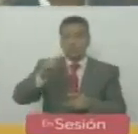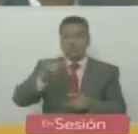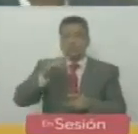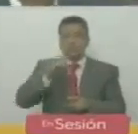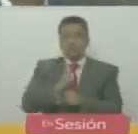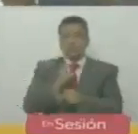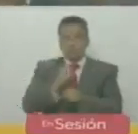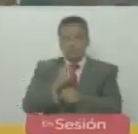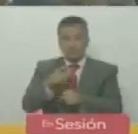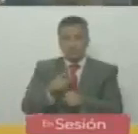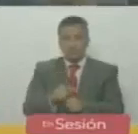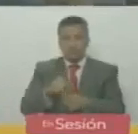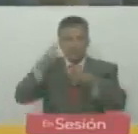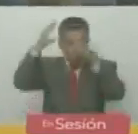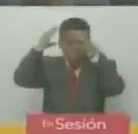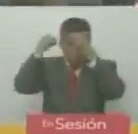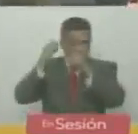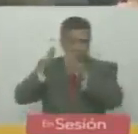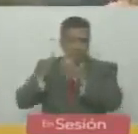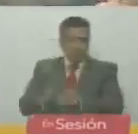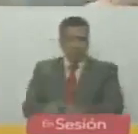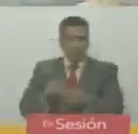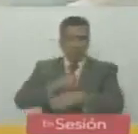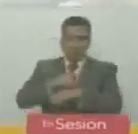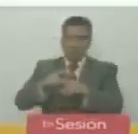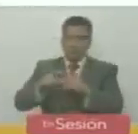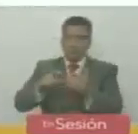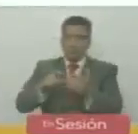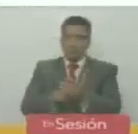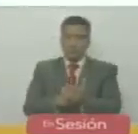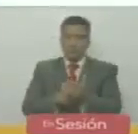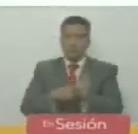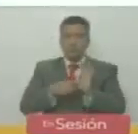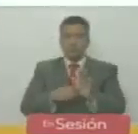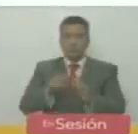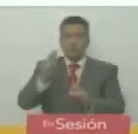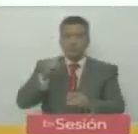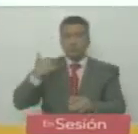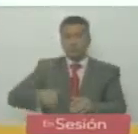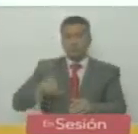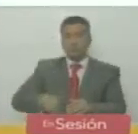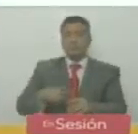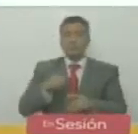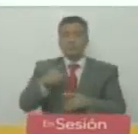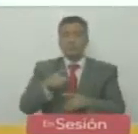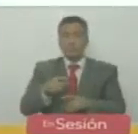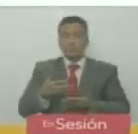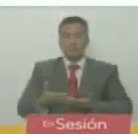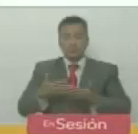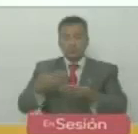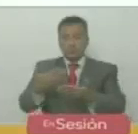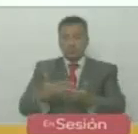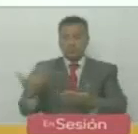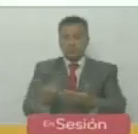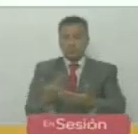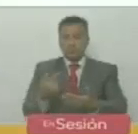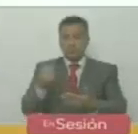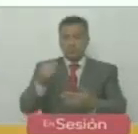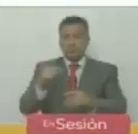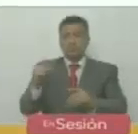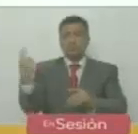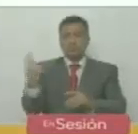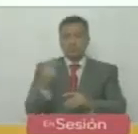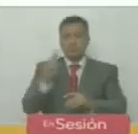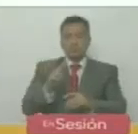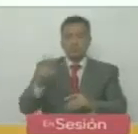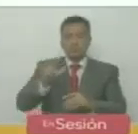Laborde, embajador extraordinario y plenipotenciario de la República Argentina, acreditado ante la República